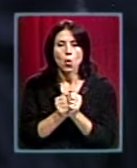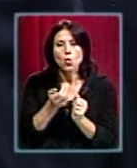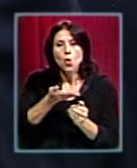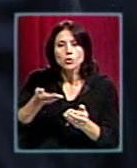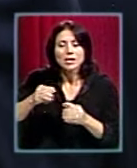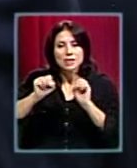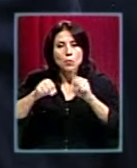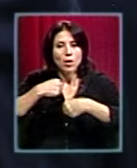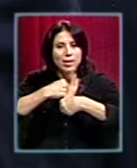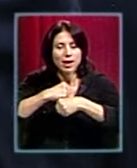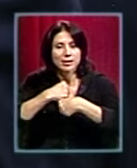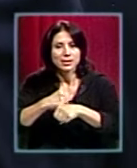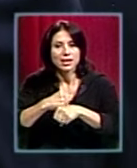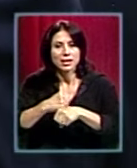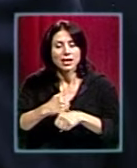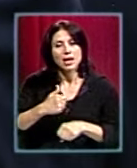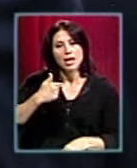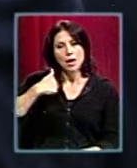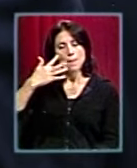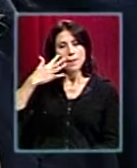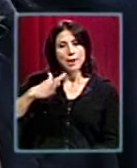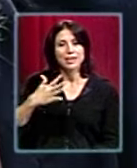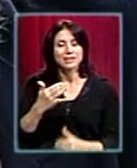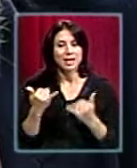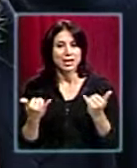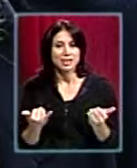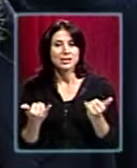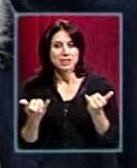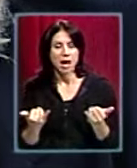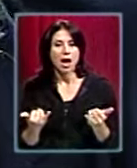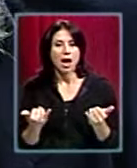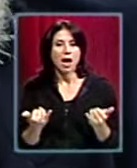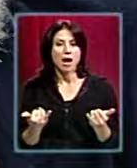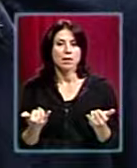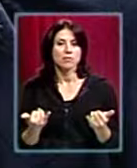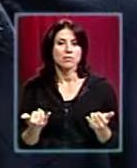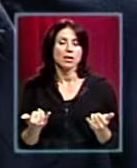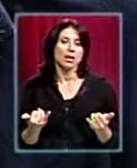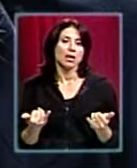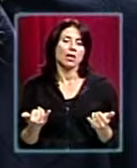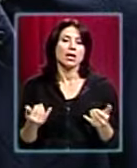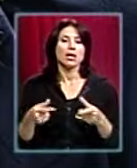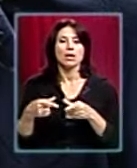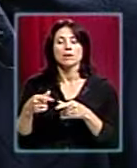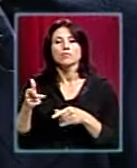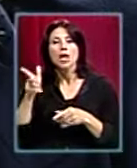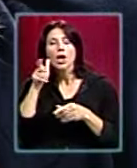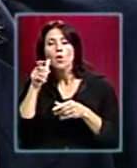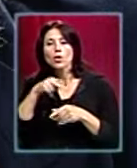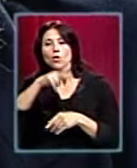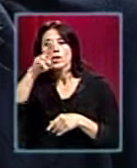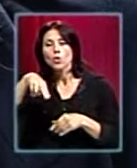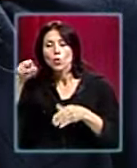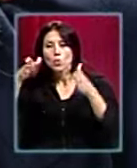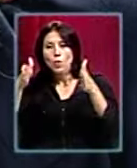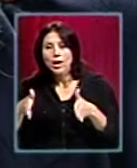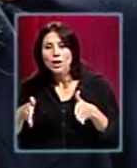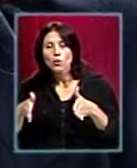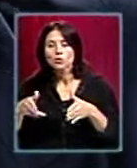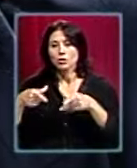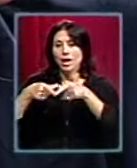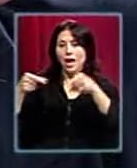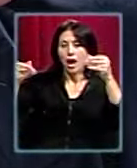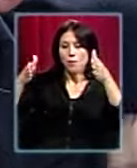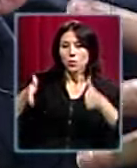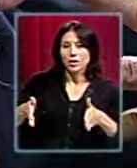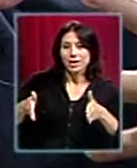y me parece que ya ha habido oídos de los japoneses, de los noruegos, y